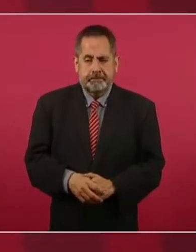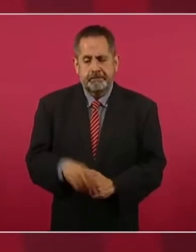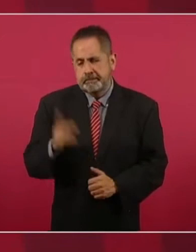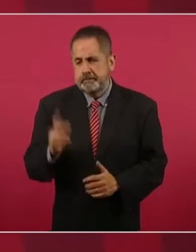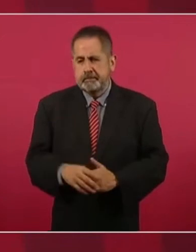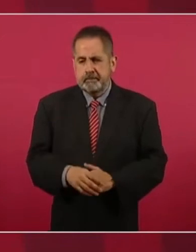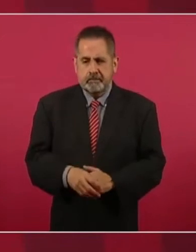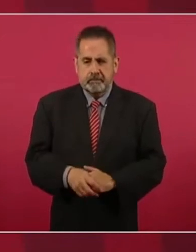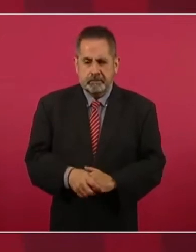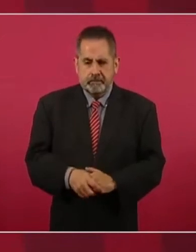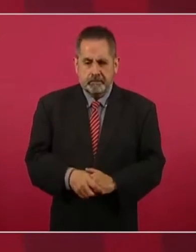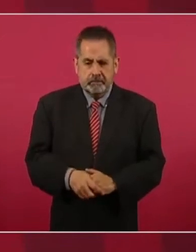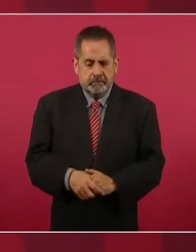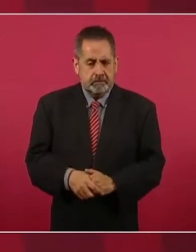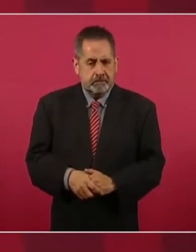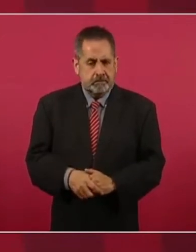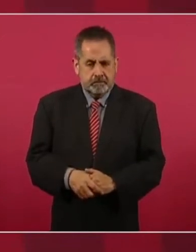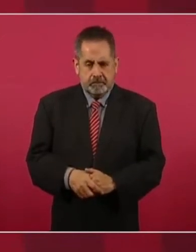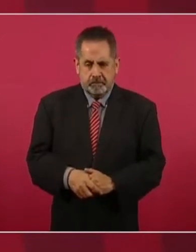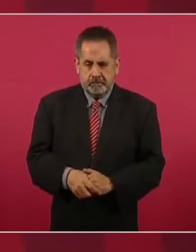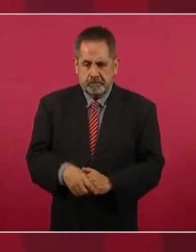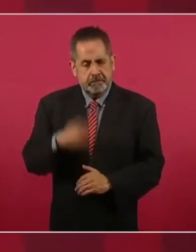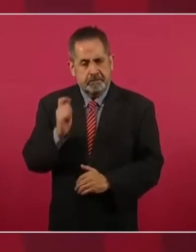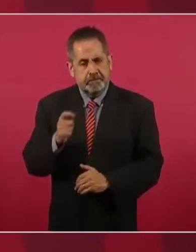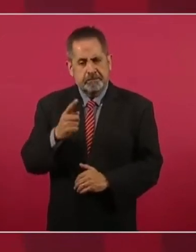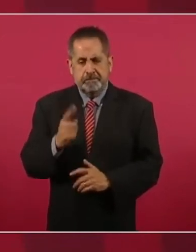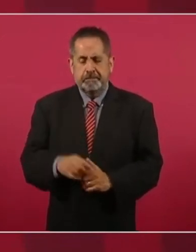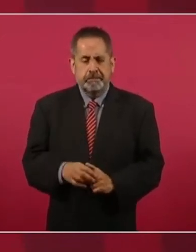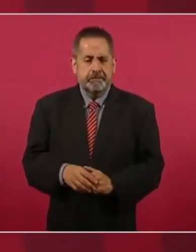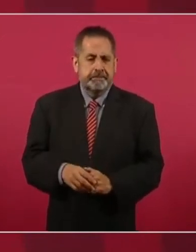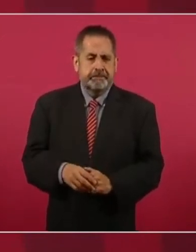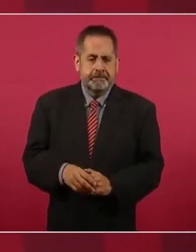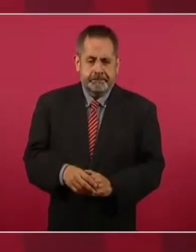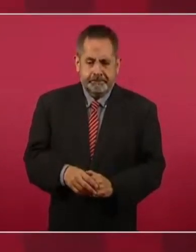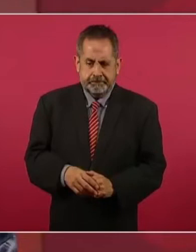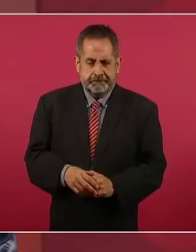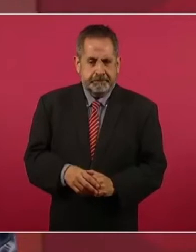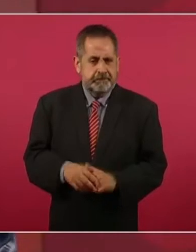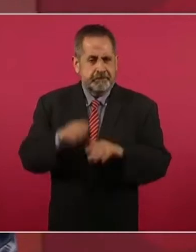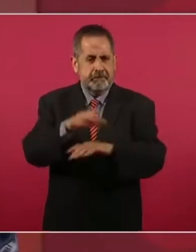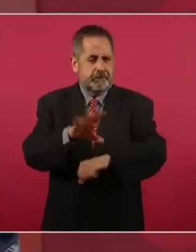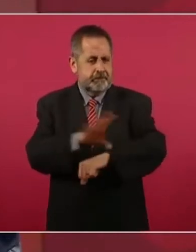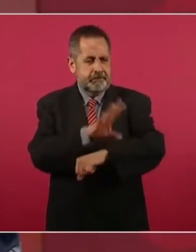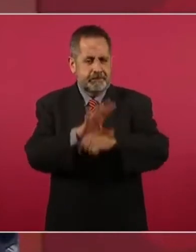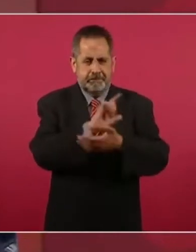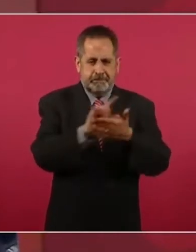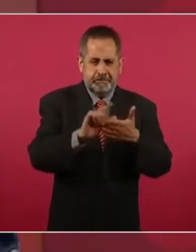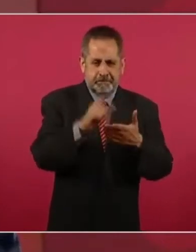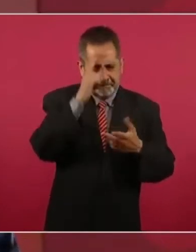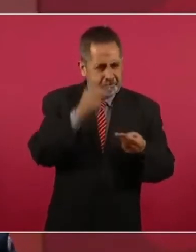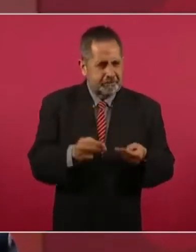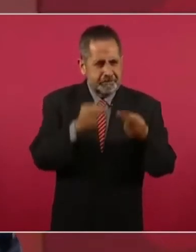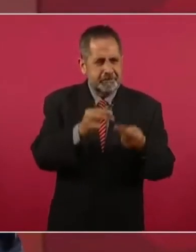Pero el discurso de las energías limpias para hacer